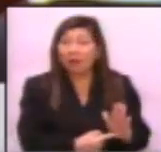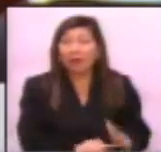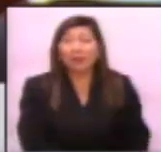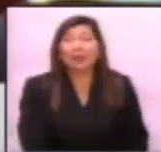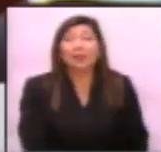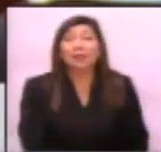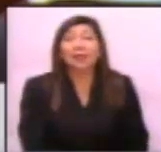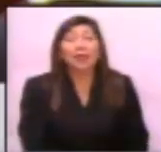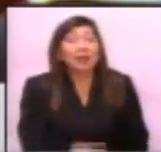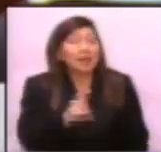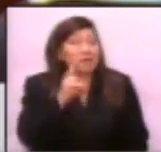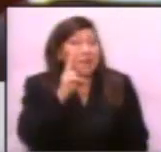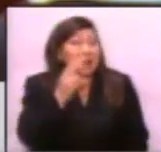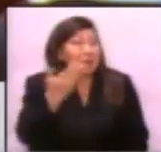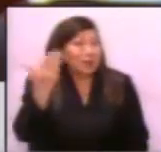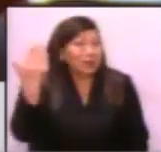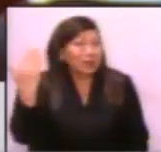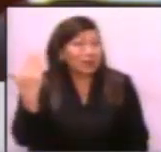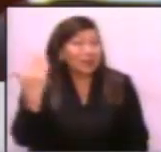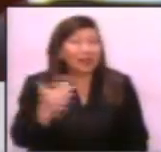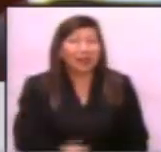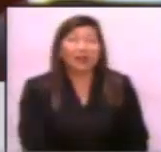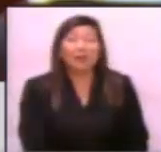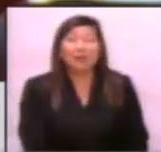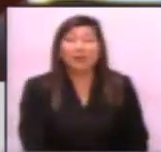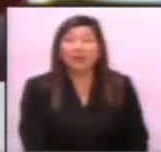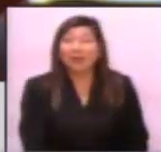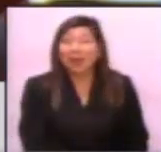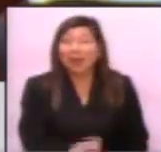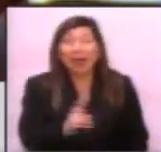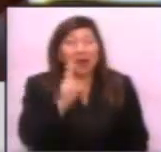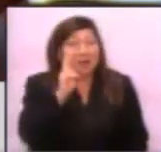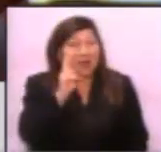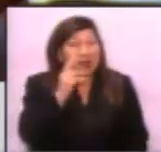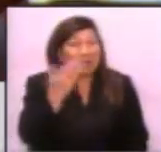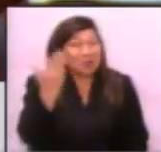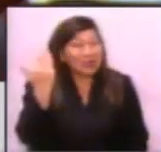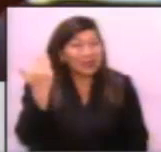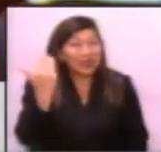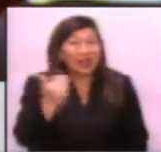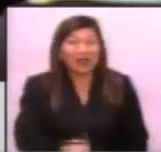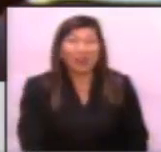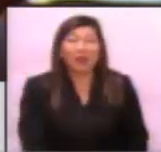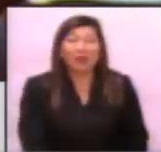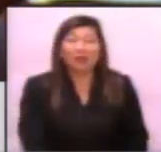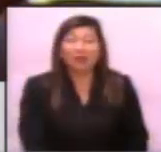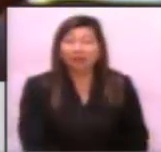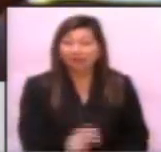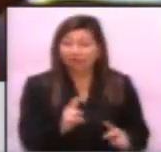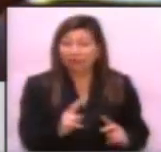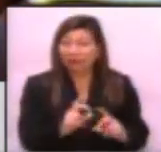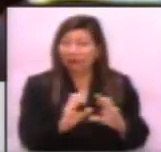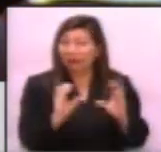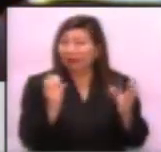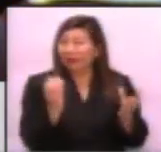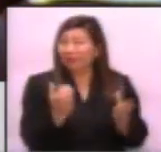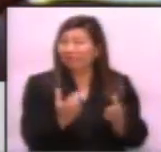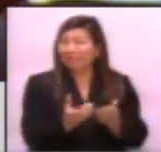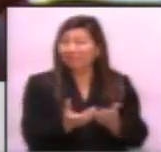presentada el viernes pasado. El mismo viernes pasado se da cuenta al